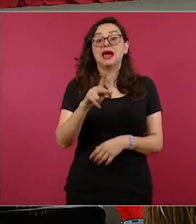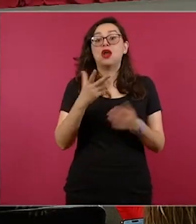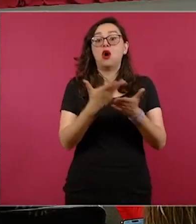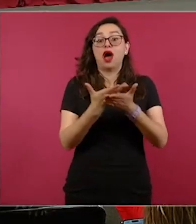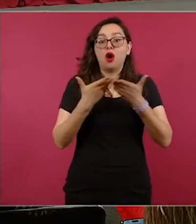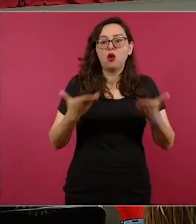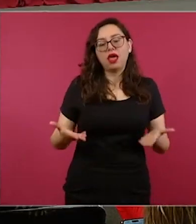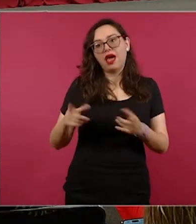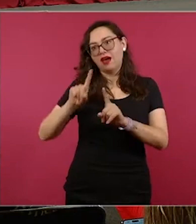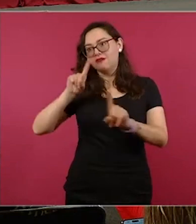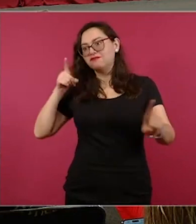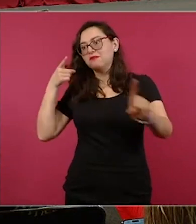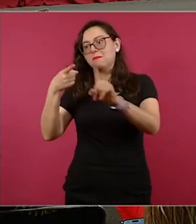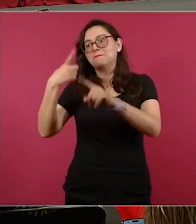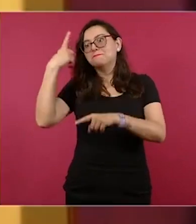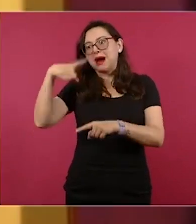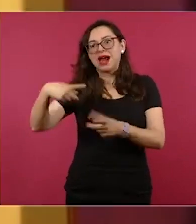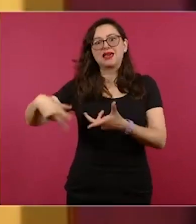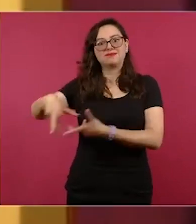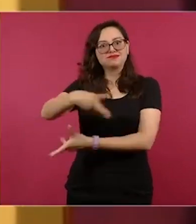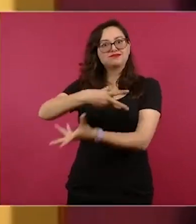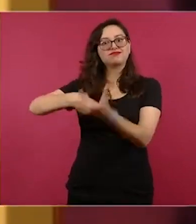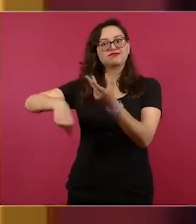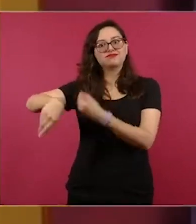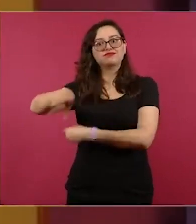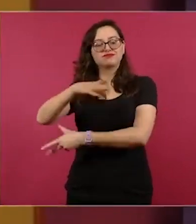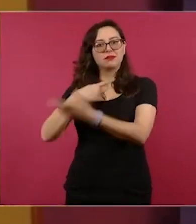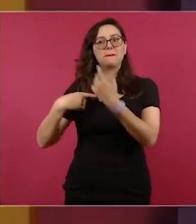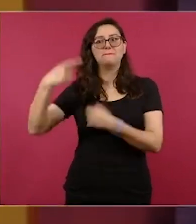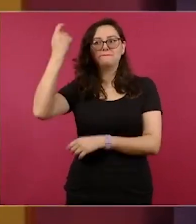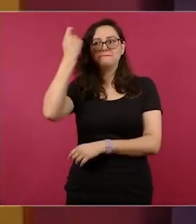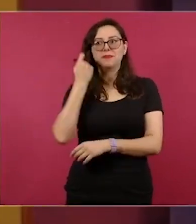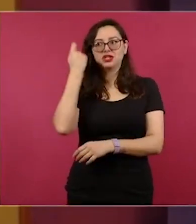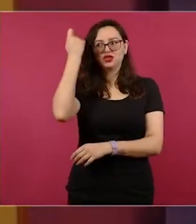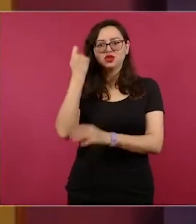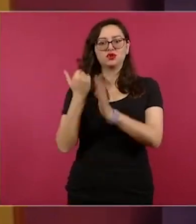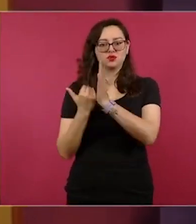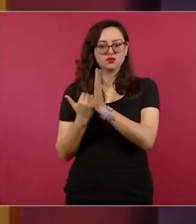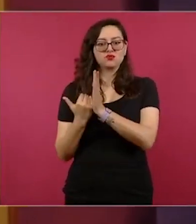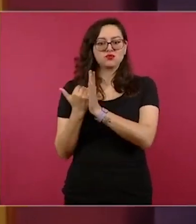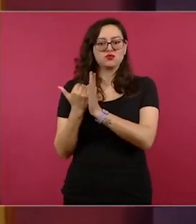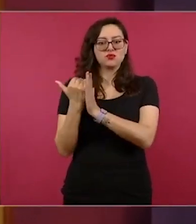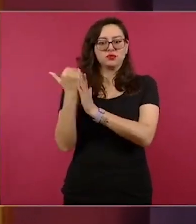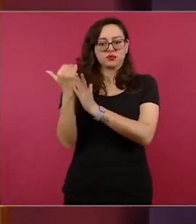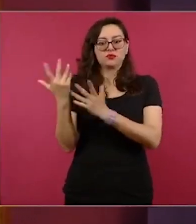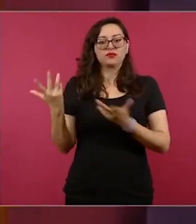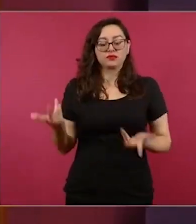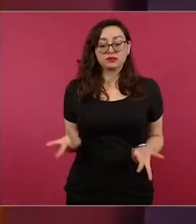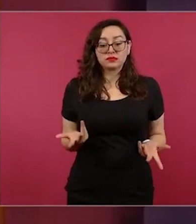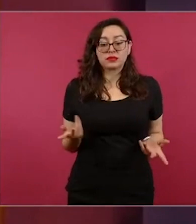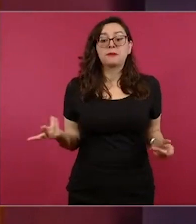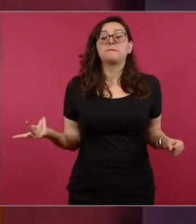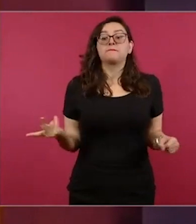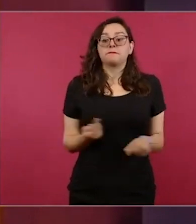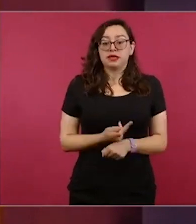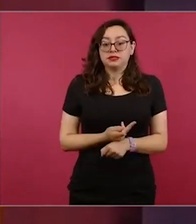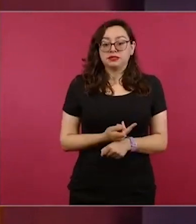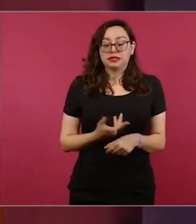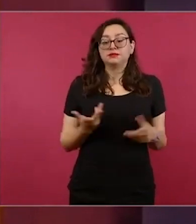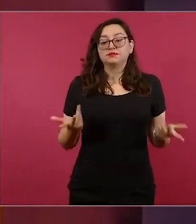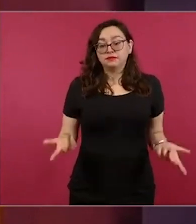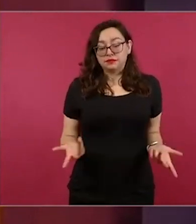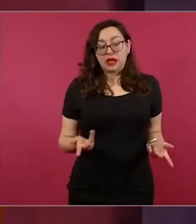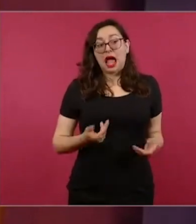eh esto que mencionábamos la metodología no estaba eh permitiendo que las Afores eh Y las Afores tampoco estaban regresando la